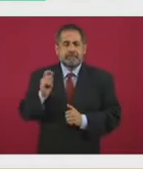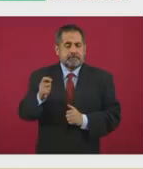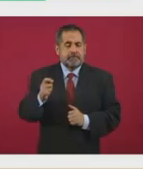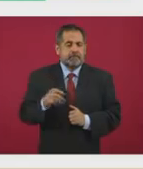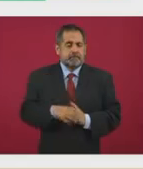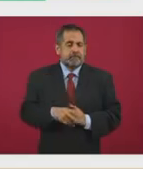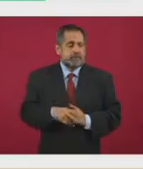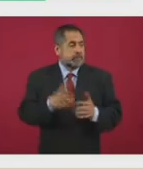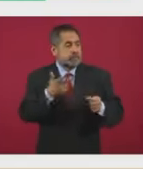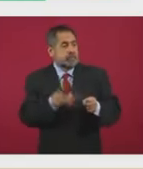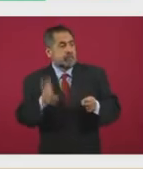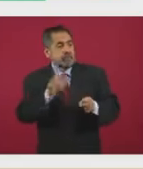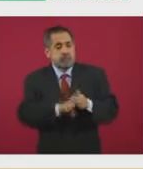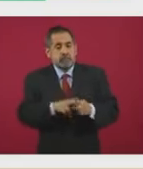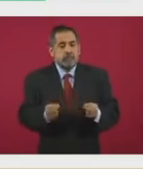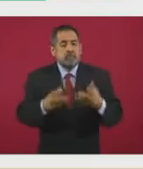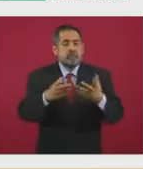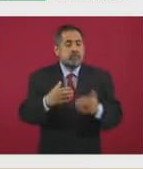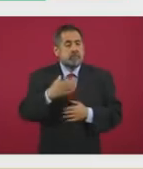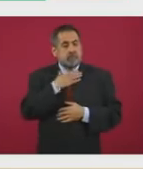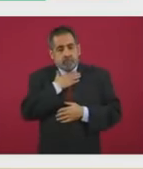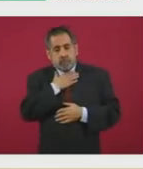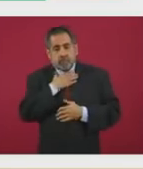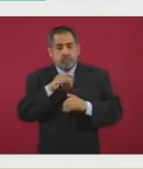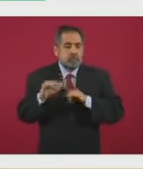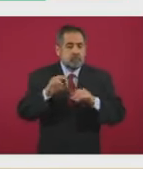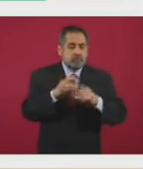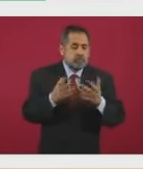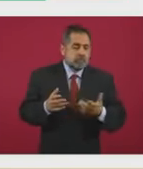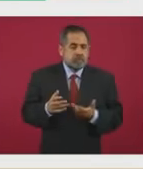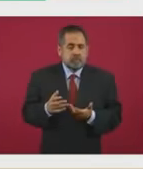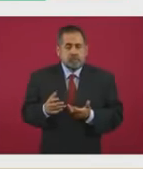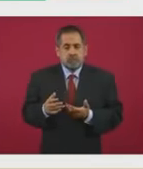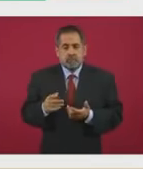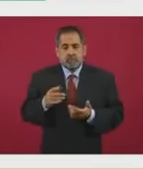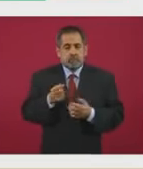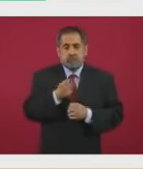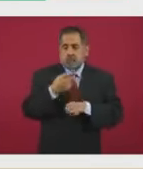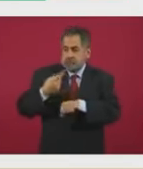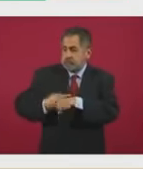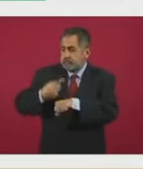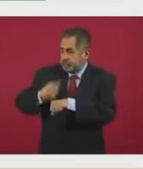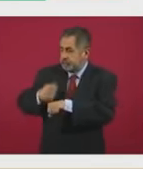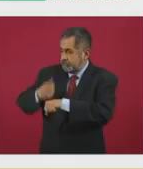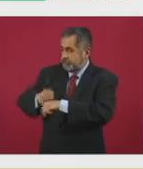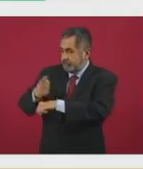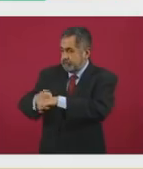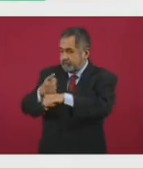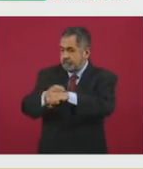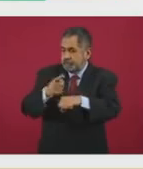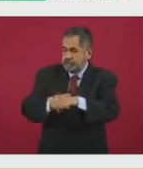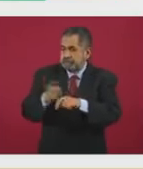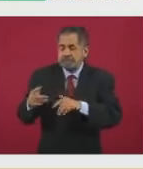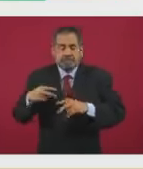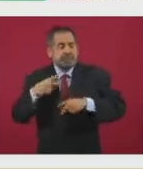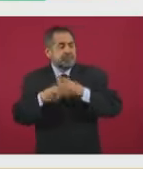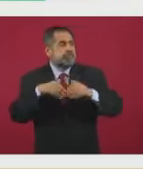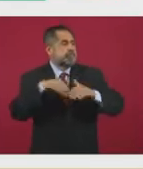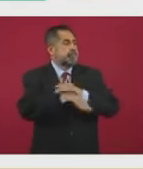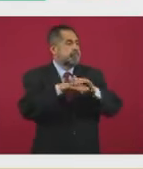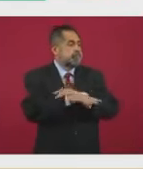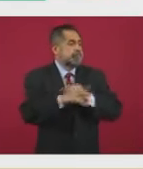la hospitalización. En la medida en que existen nuevas personas contagiadas, existen nuevas personas enfermas, y una proporción